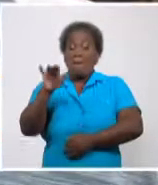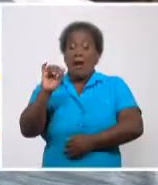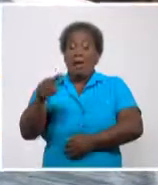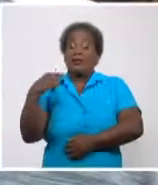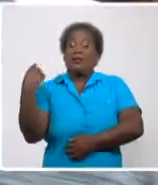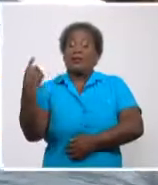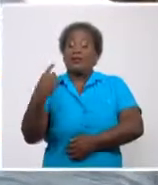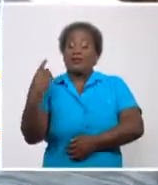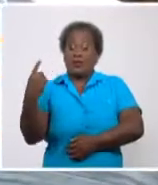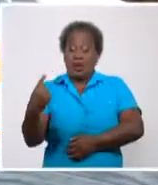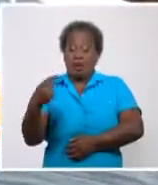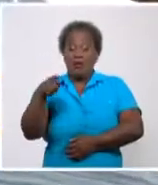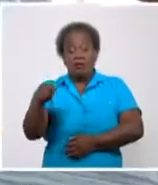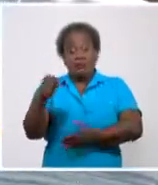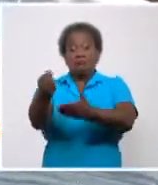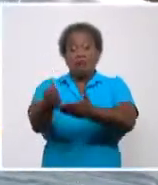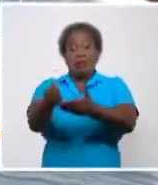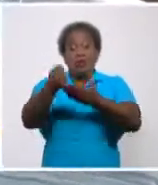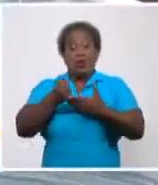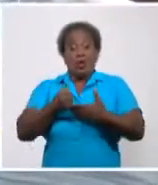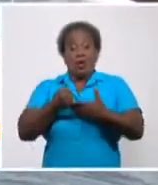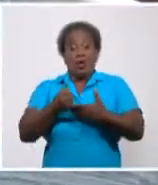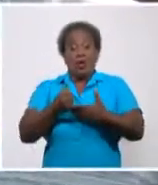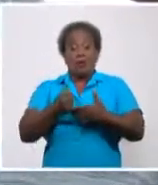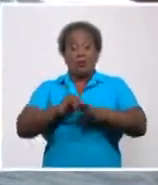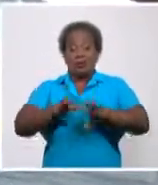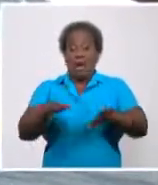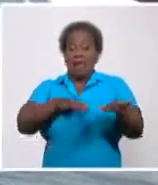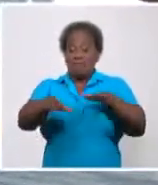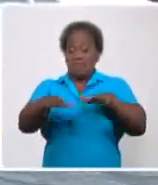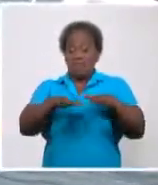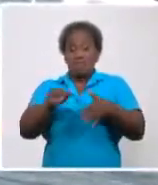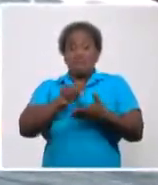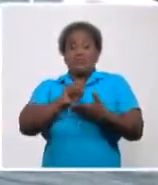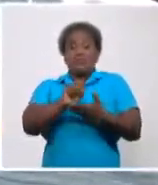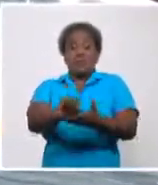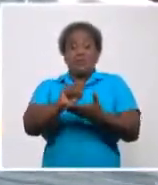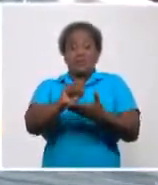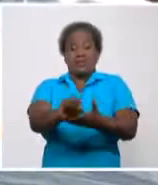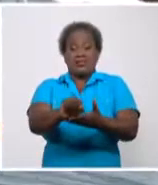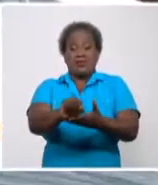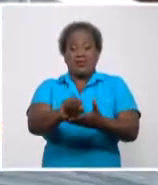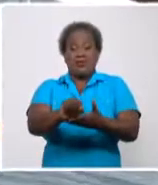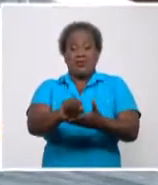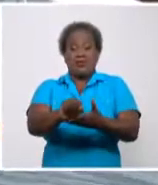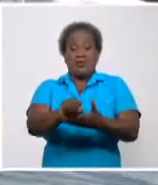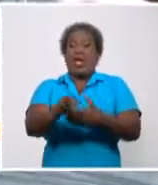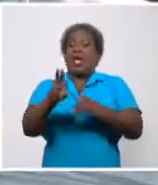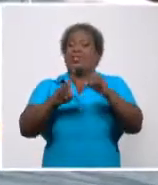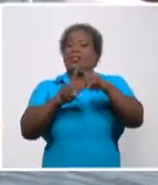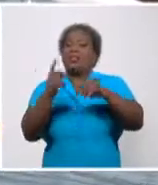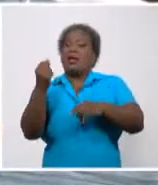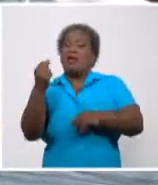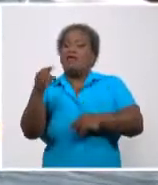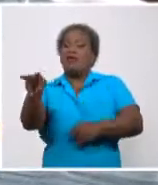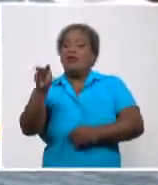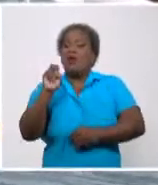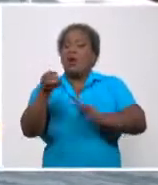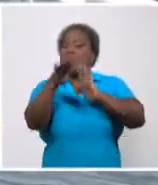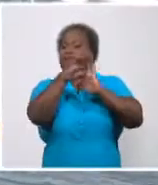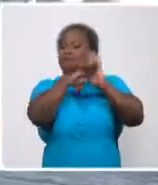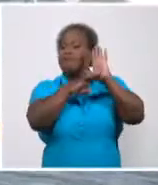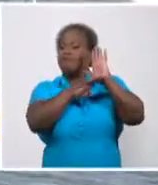al que permitirá ya mostrar este servicio sobre en nuevas tarifas etcétera parte ahora del